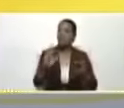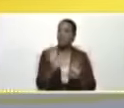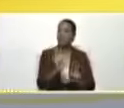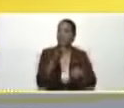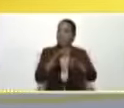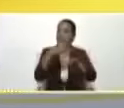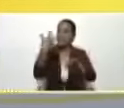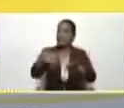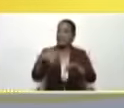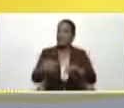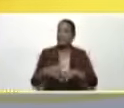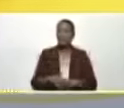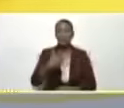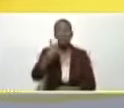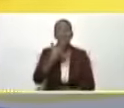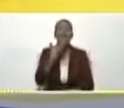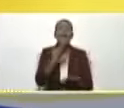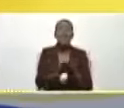Yo quiero